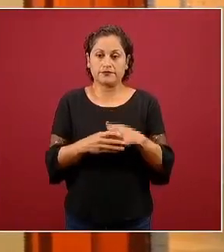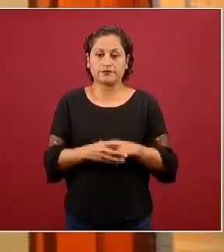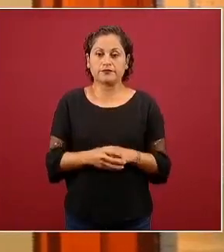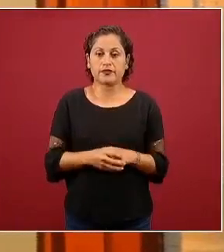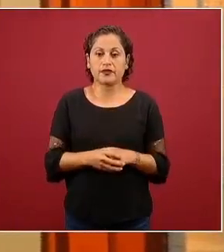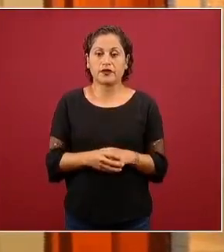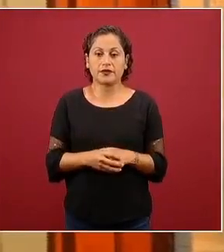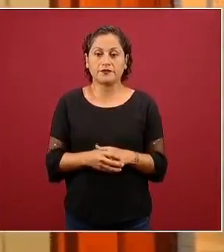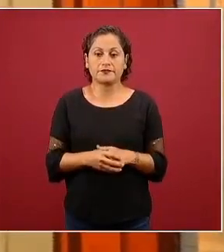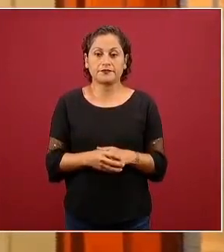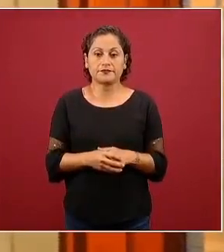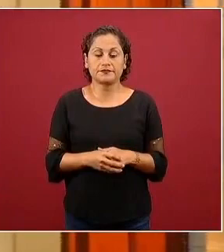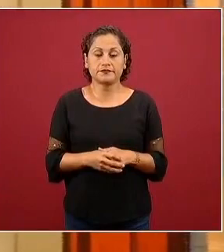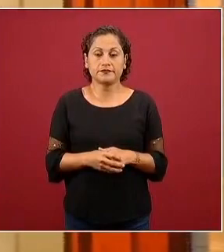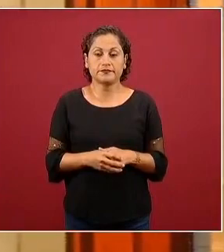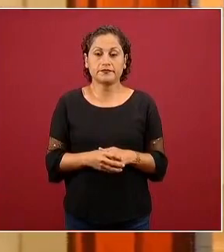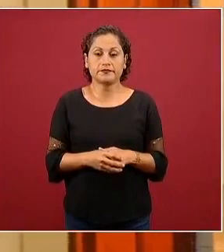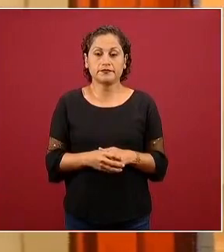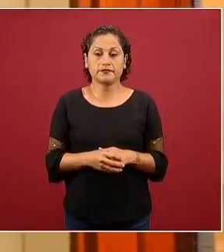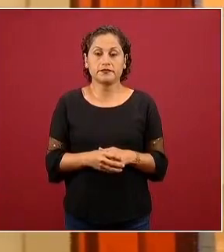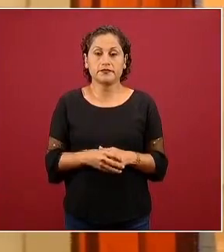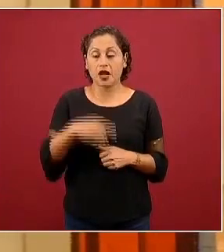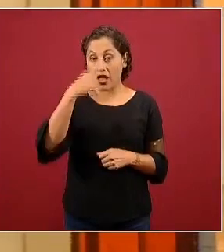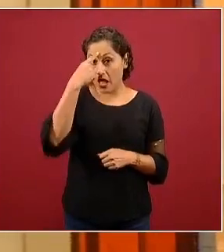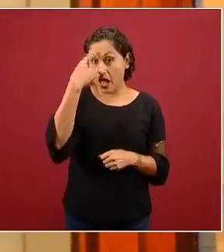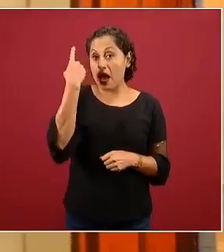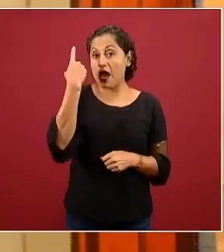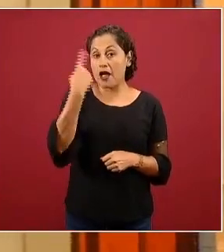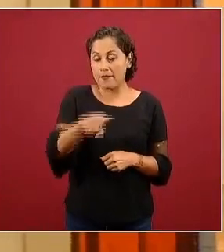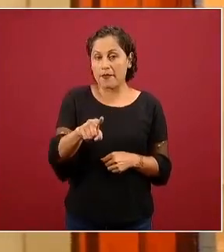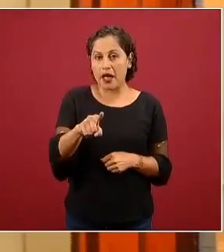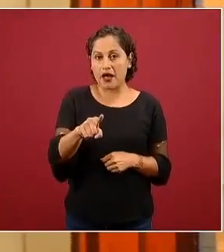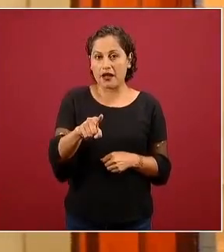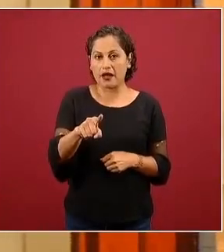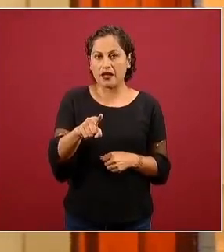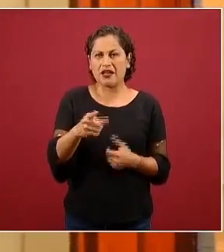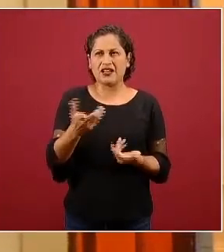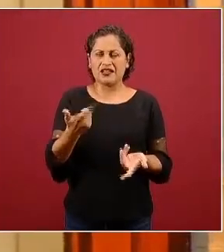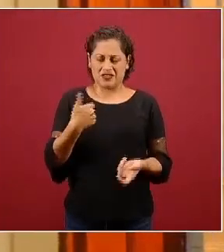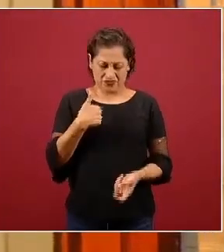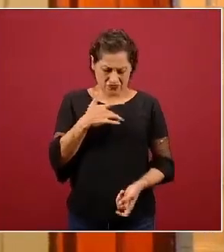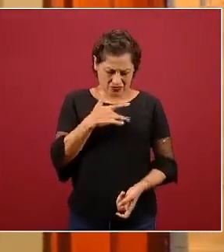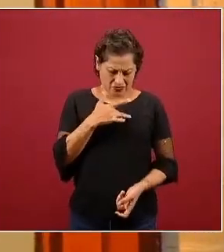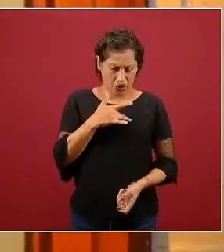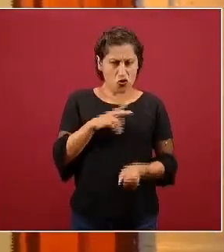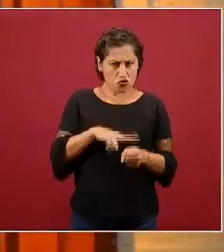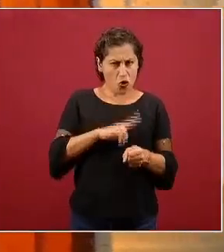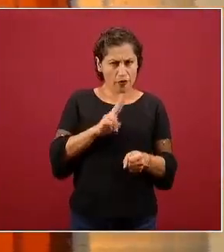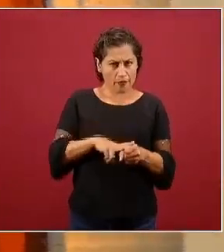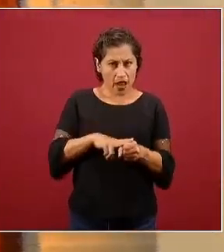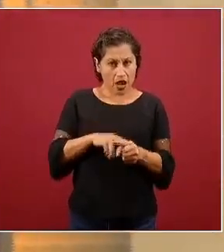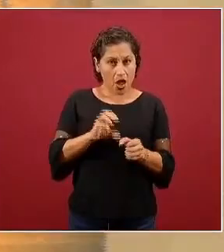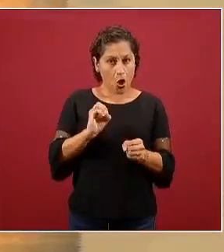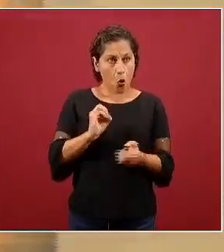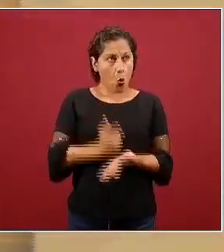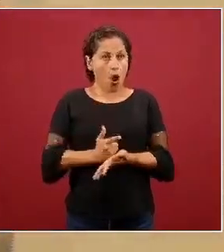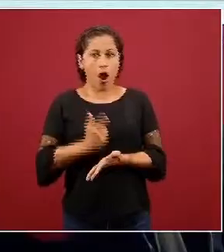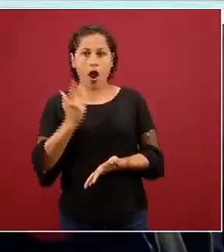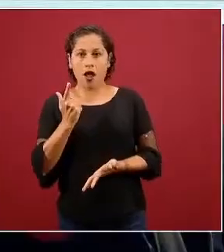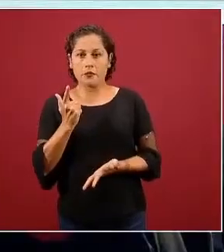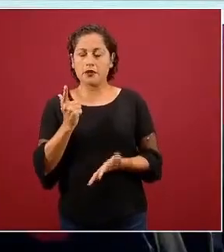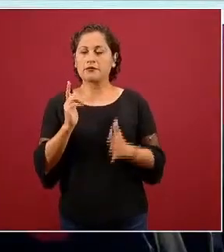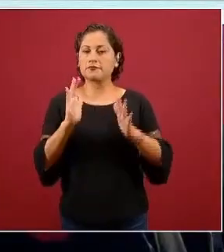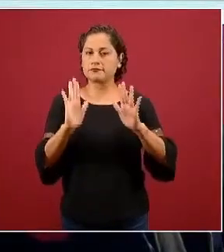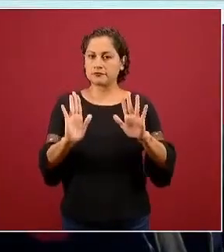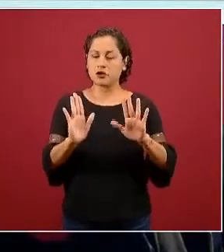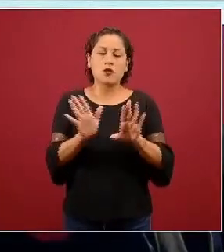para reconocer que una emoción ya no es normal. No siempre vamos a contestar,